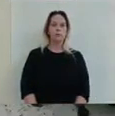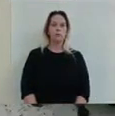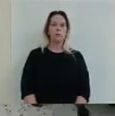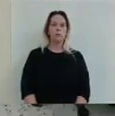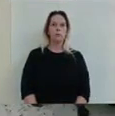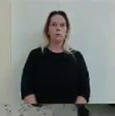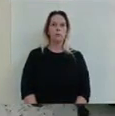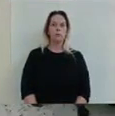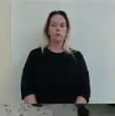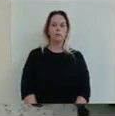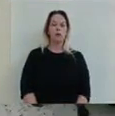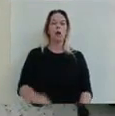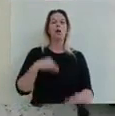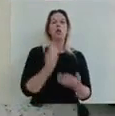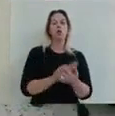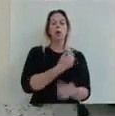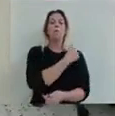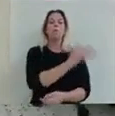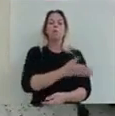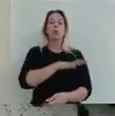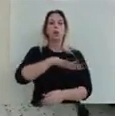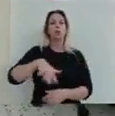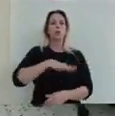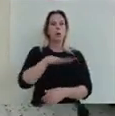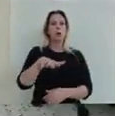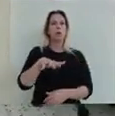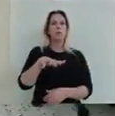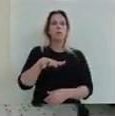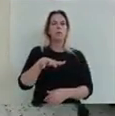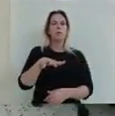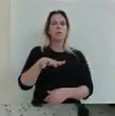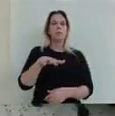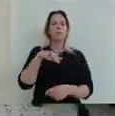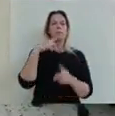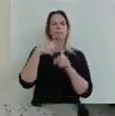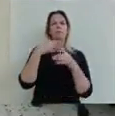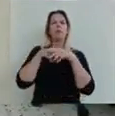Nota de vecino del barrio Zona Convento Carmelitas, solicitando la provisión de